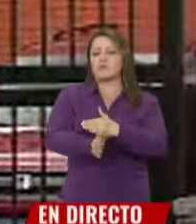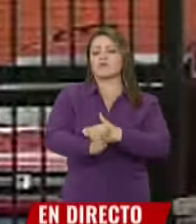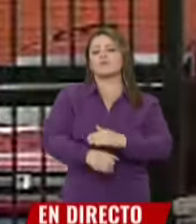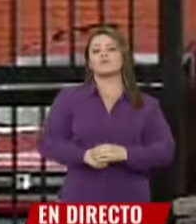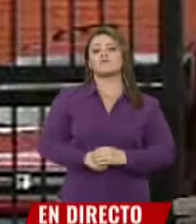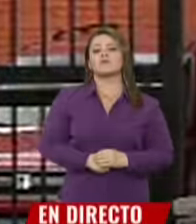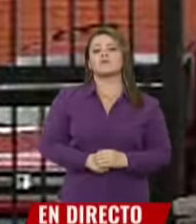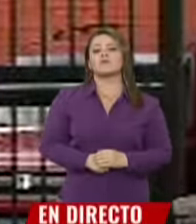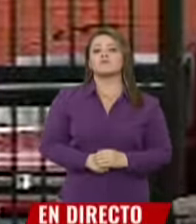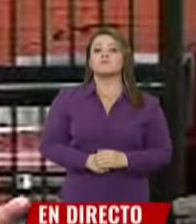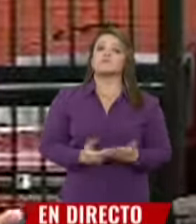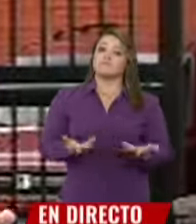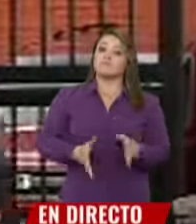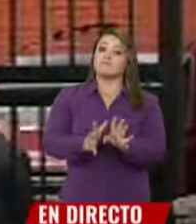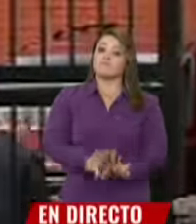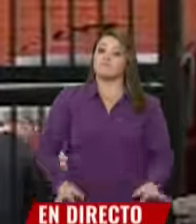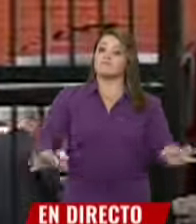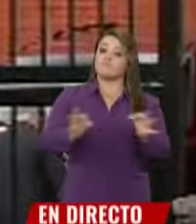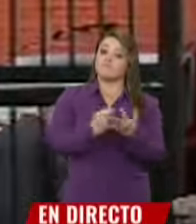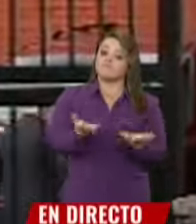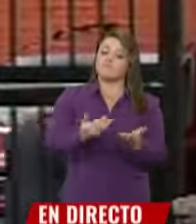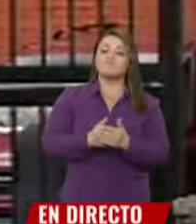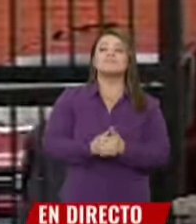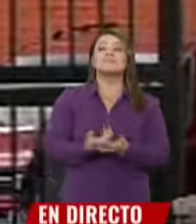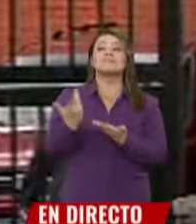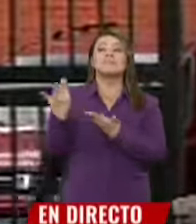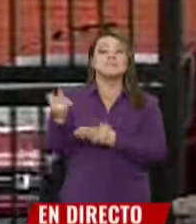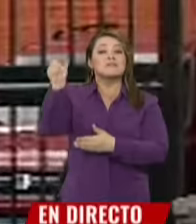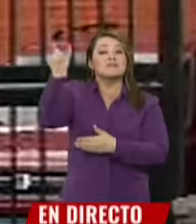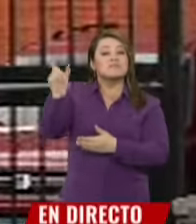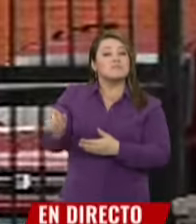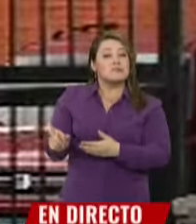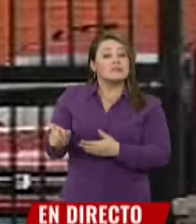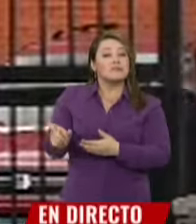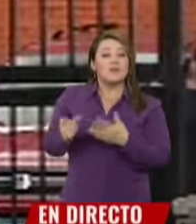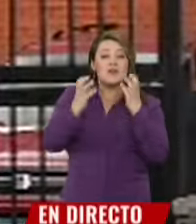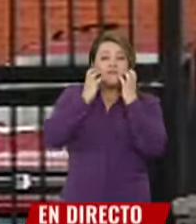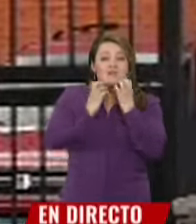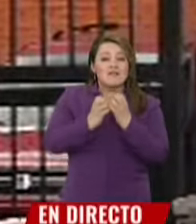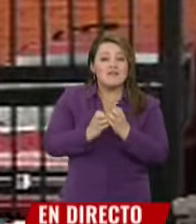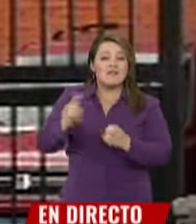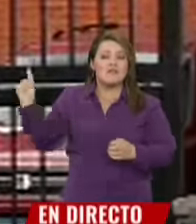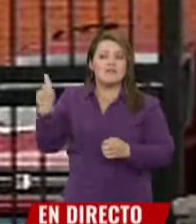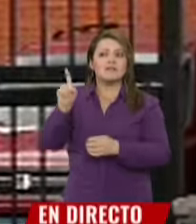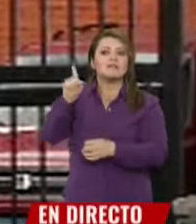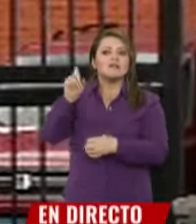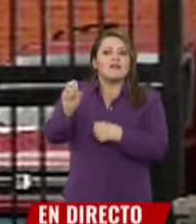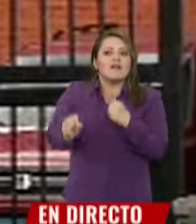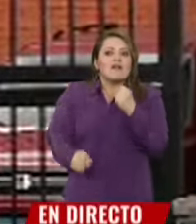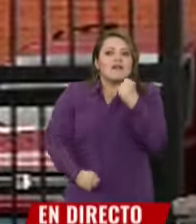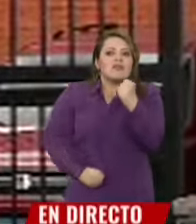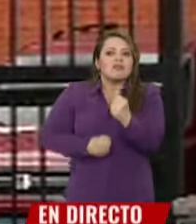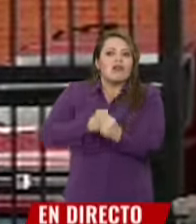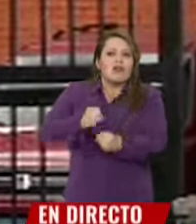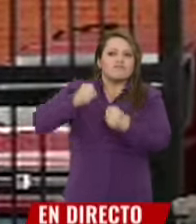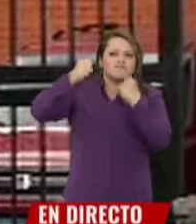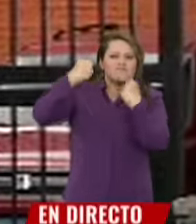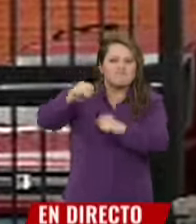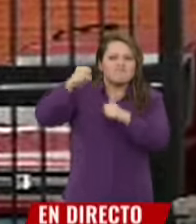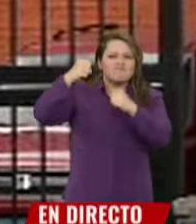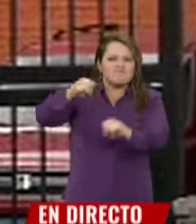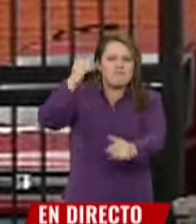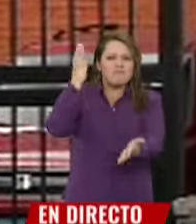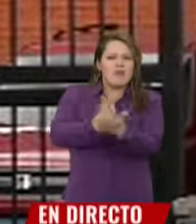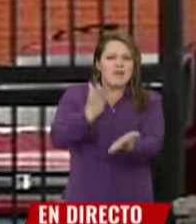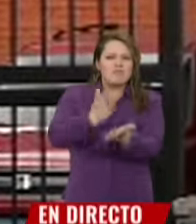Bueno, es importante tener en cuenta que con la muerte de Fidel Castro se cierran 60 años de historia de la Revolución Cubana. Efectivamente, en este país